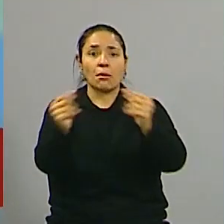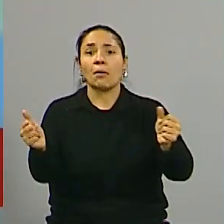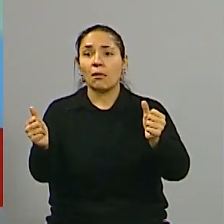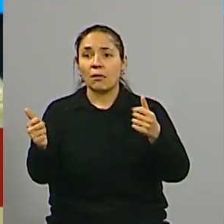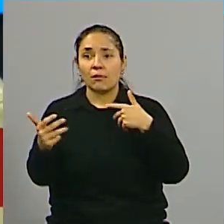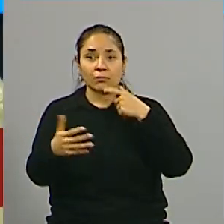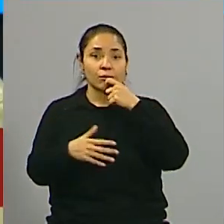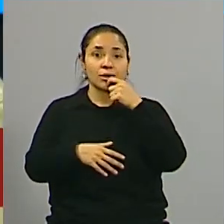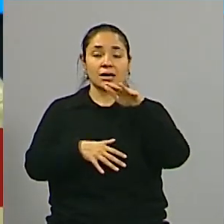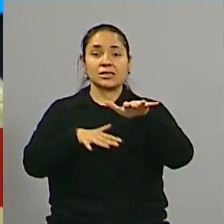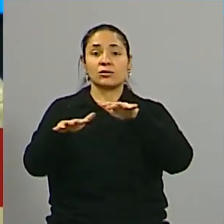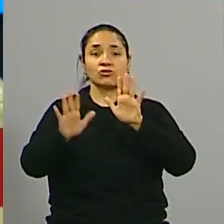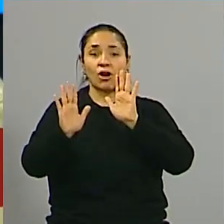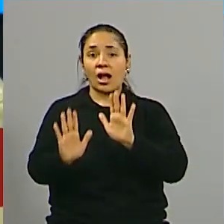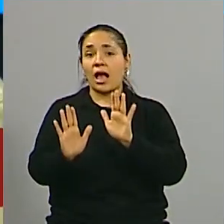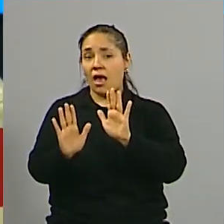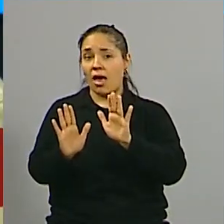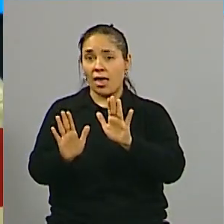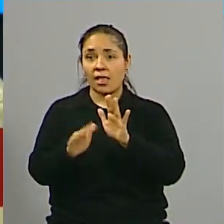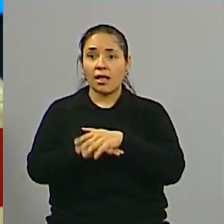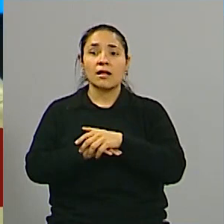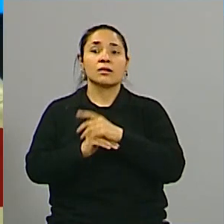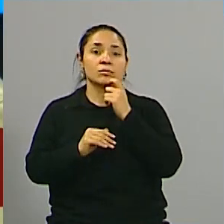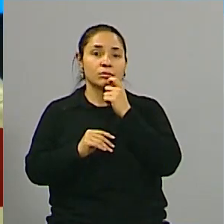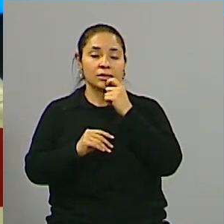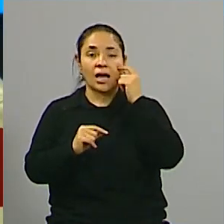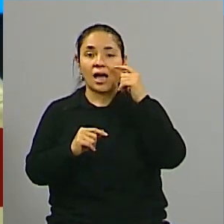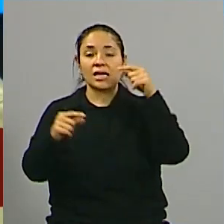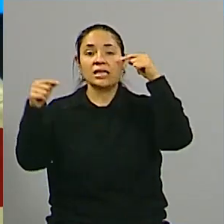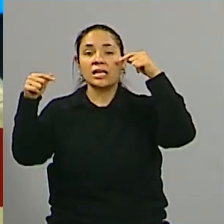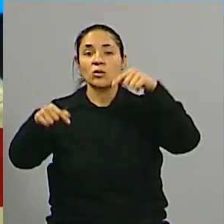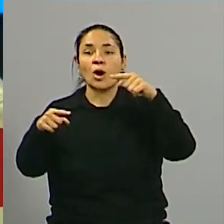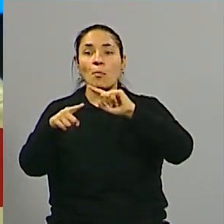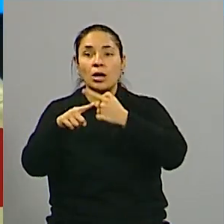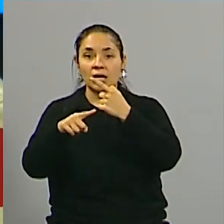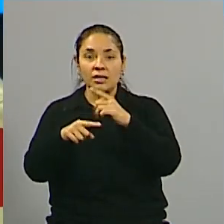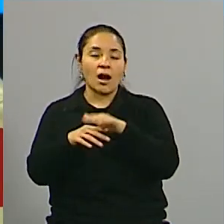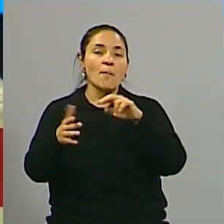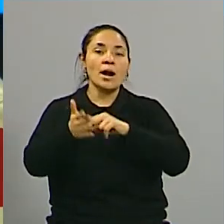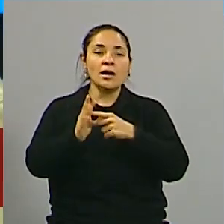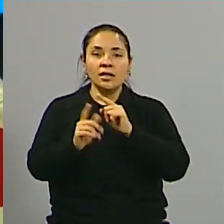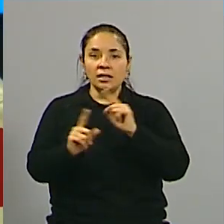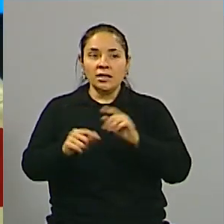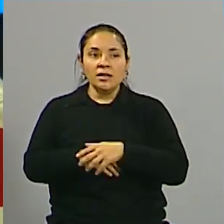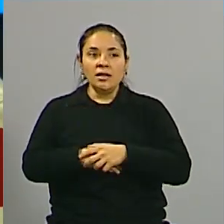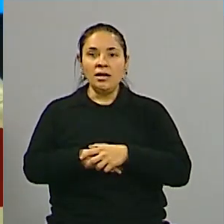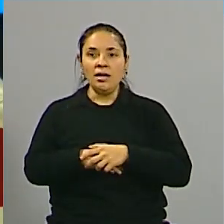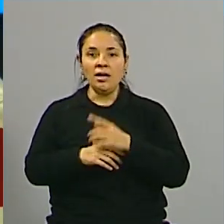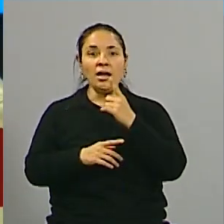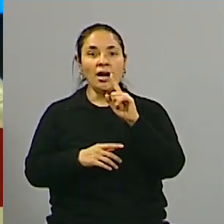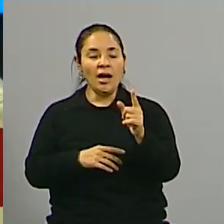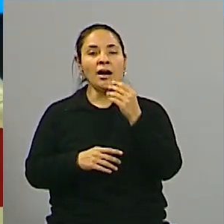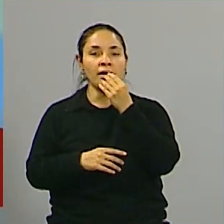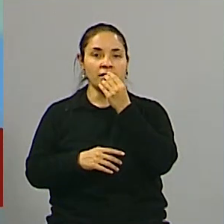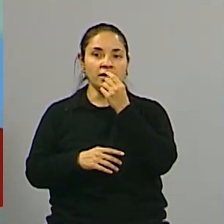en esa situación, digamos, no institucional, digamos, y político, no sería un problema. El problema es que los vecinos y las